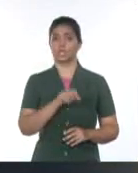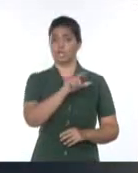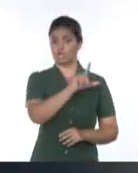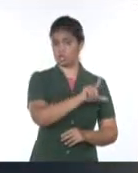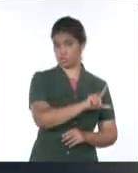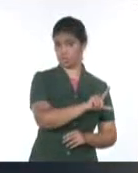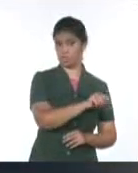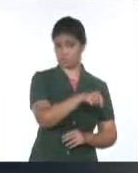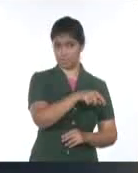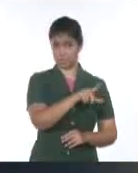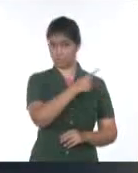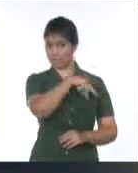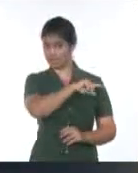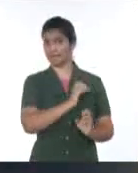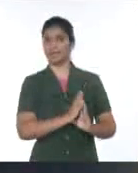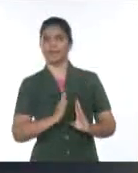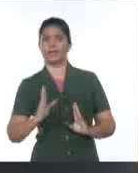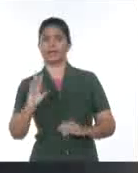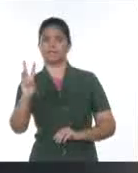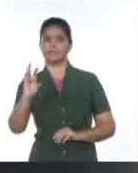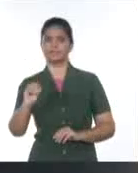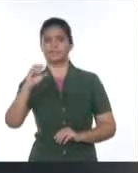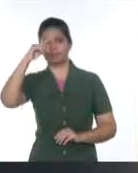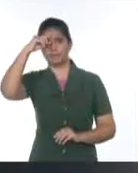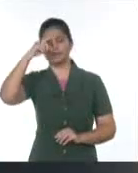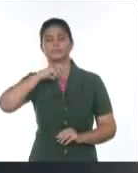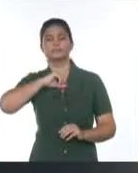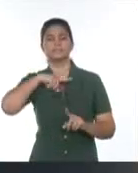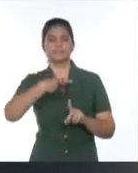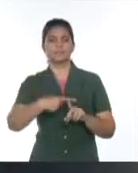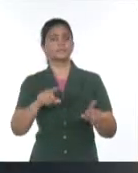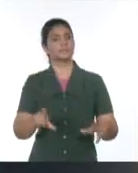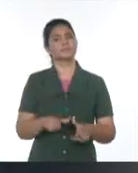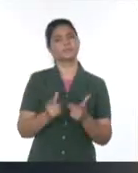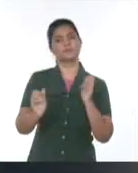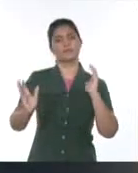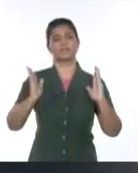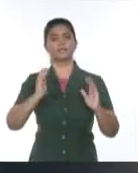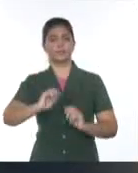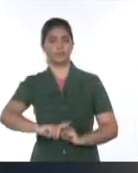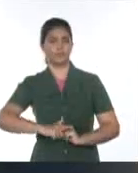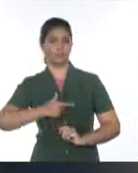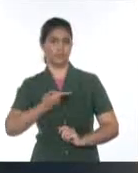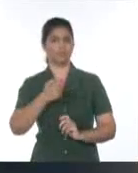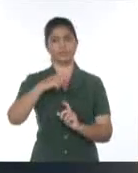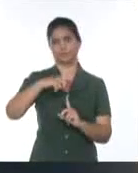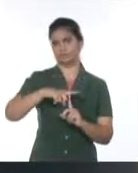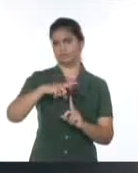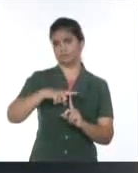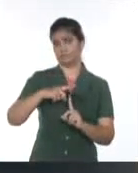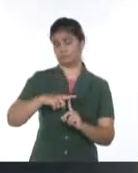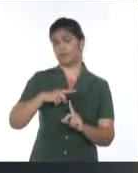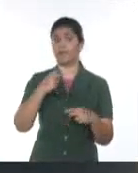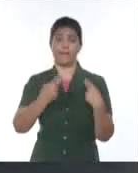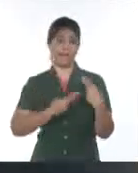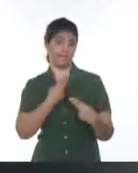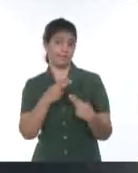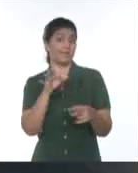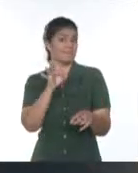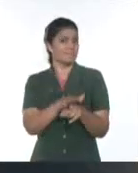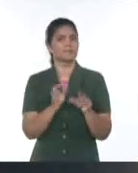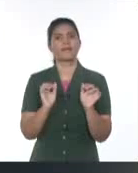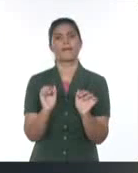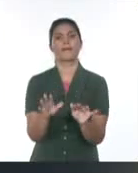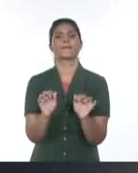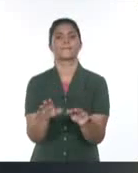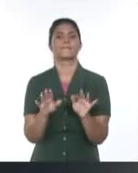se desarrollará la Jornada de la Cultura en Las Tunas. El acto de inauguración se realizó en el Parque Vicente García con la presencia de las